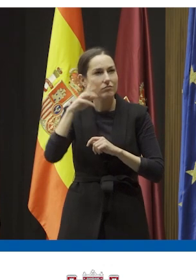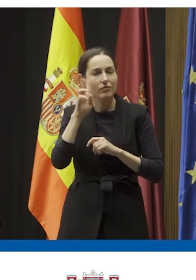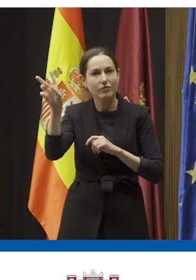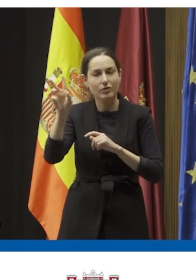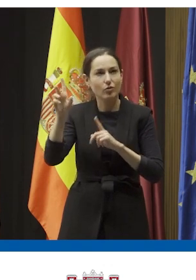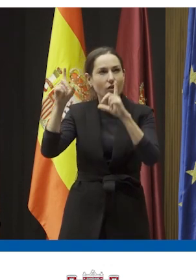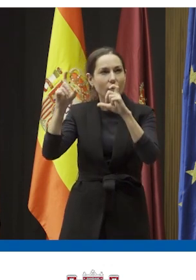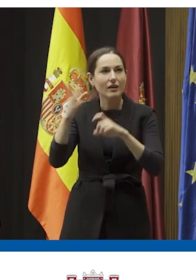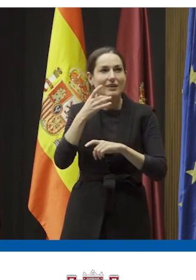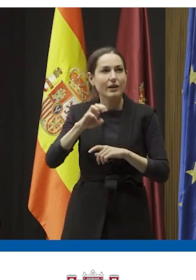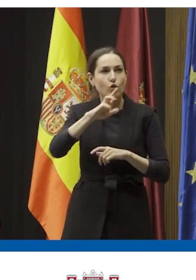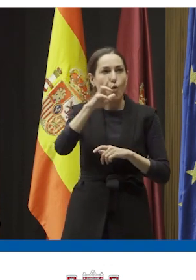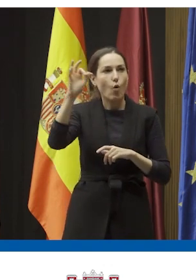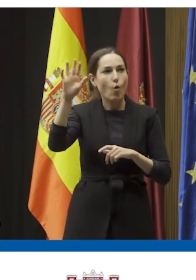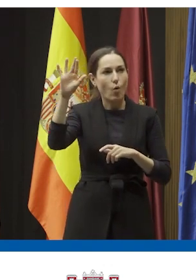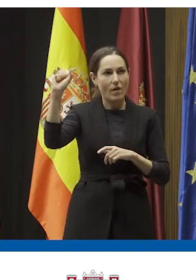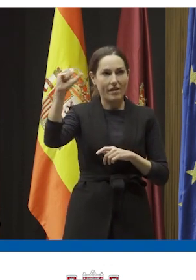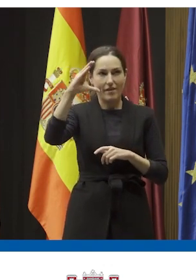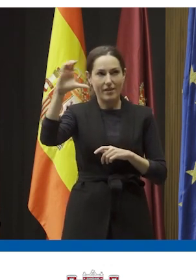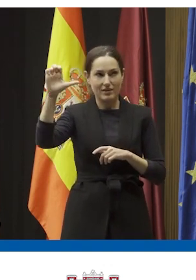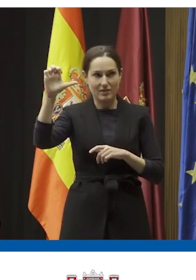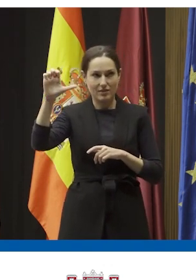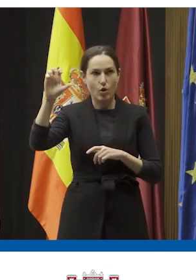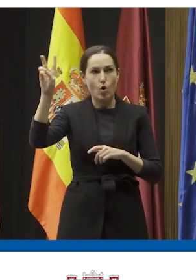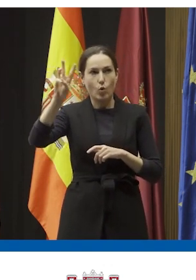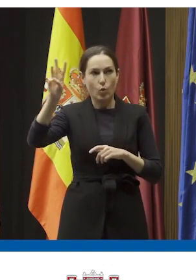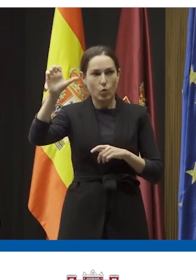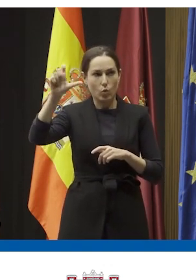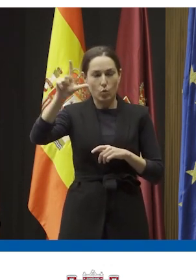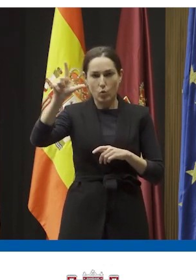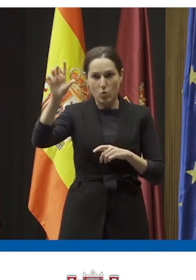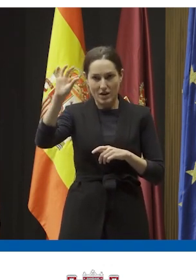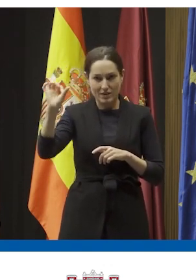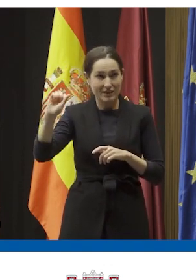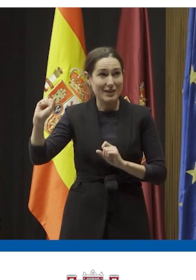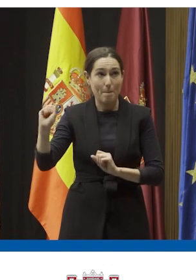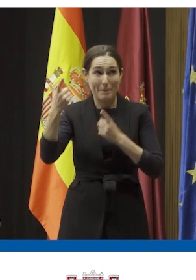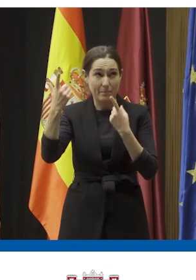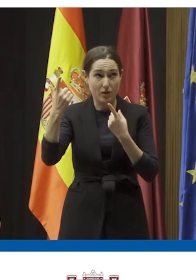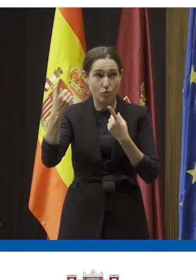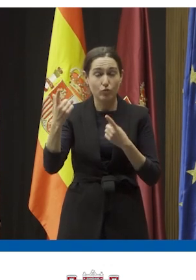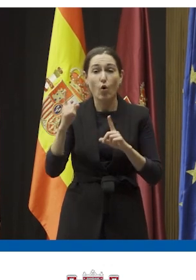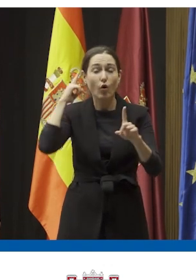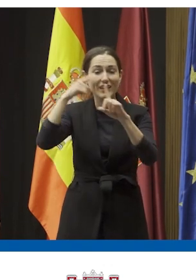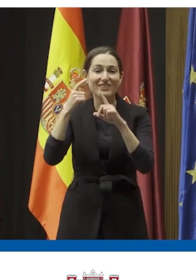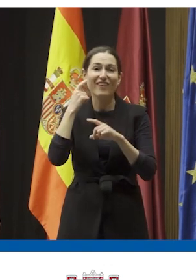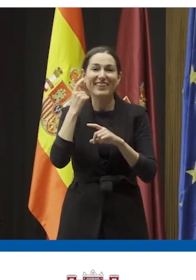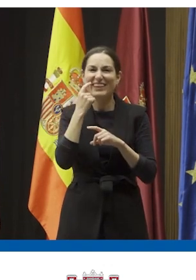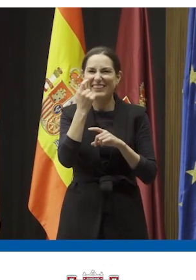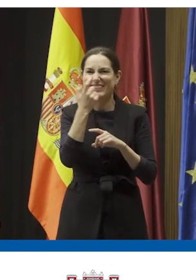Horace Wells, que fue el primero que puso en marcha el protóxido de nitrógeno para hacer extracciones dentarias